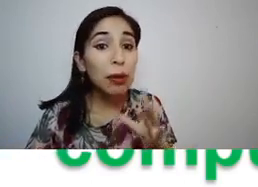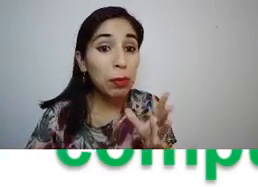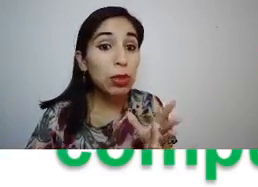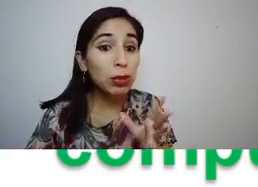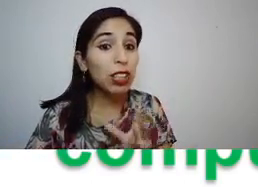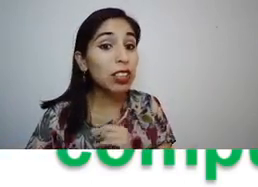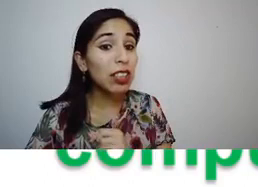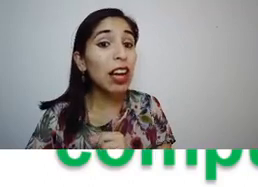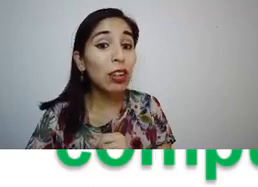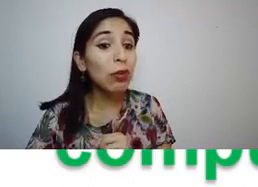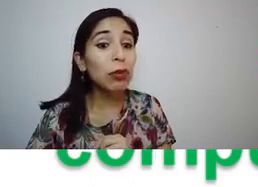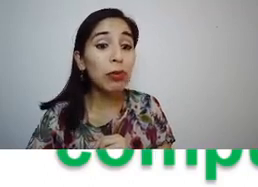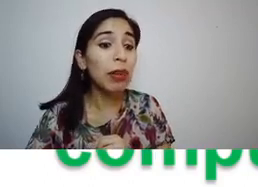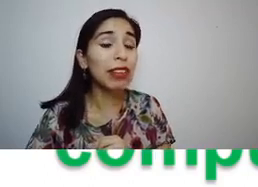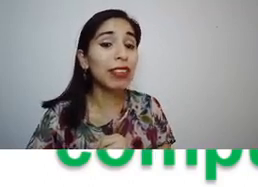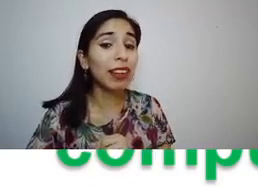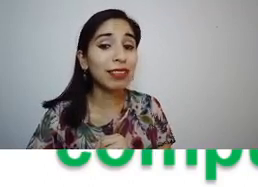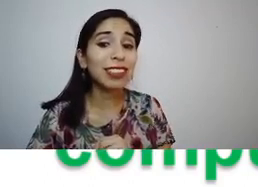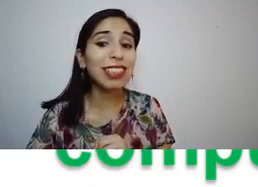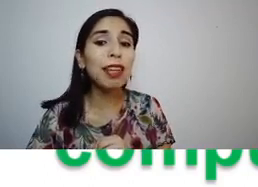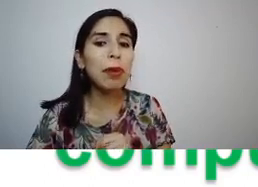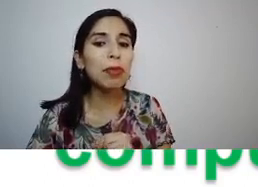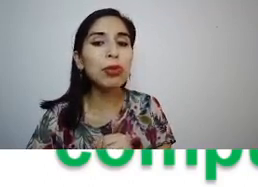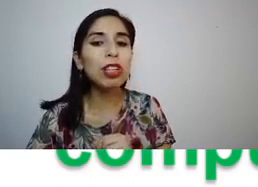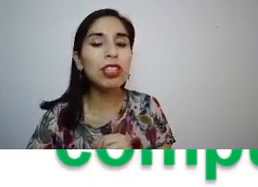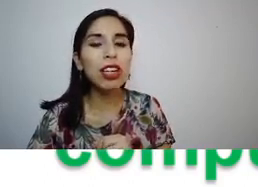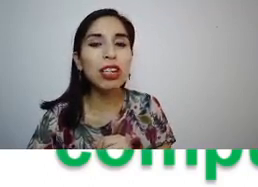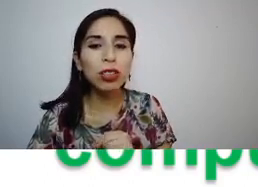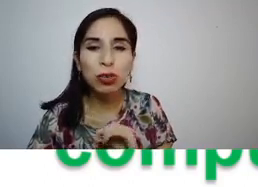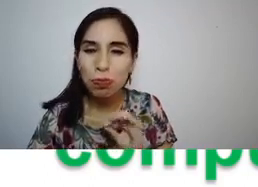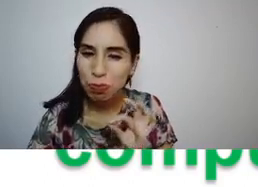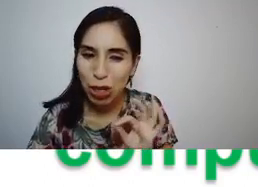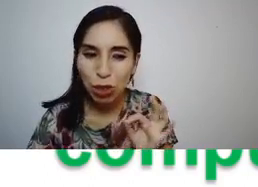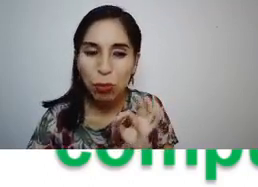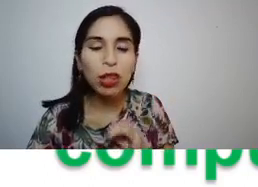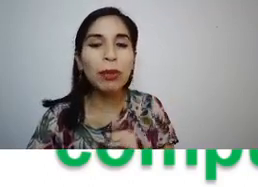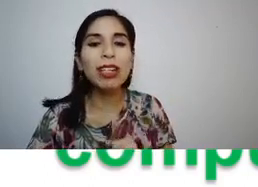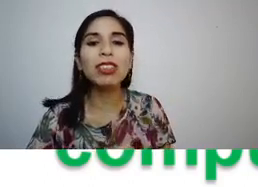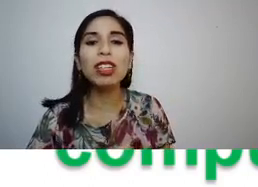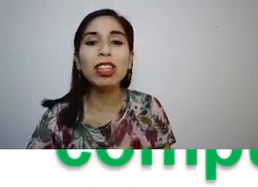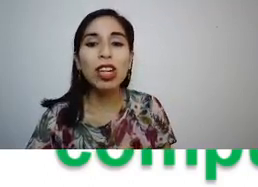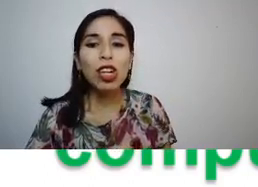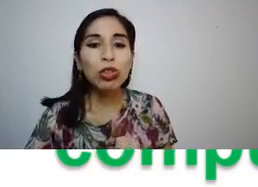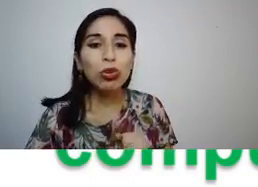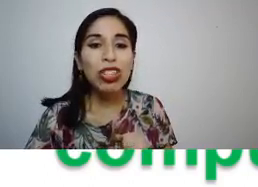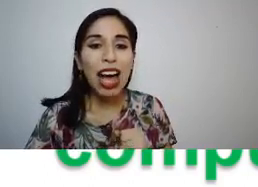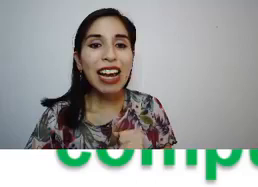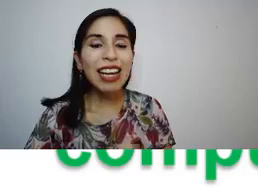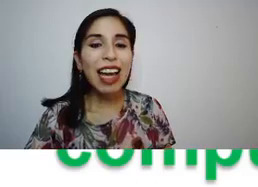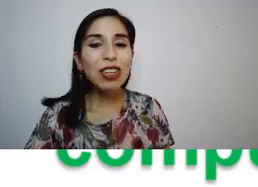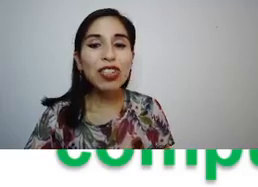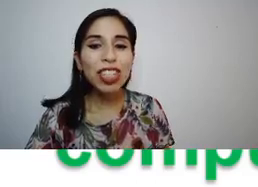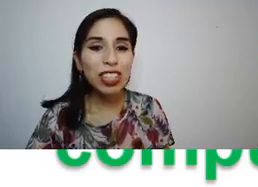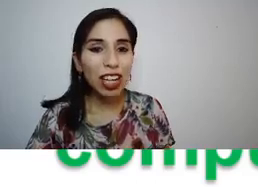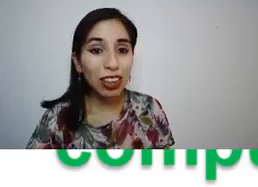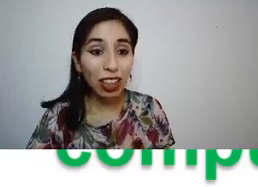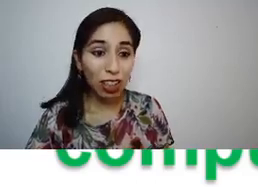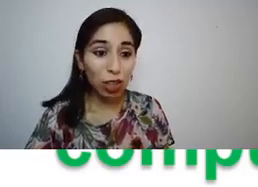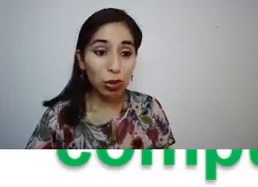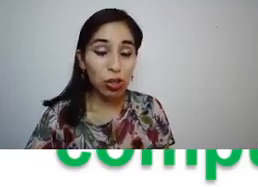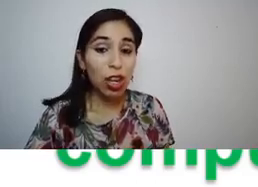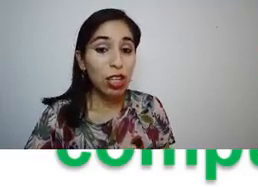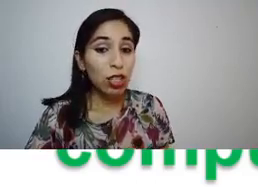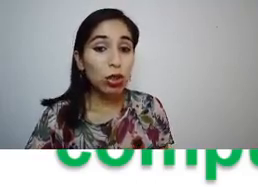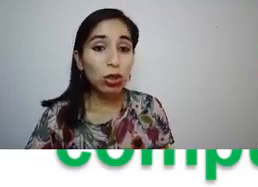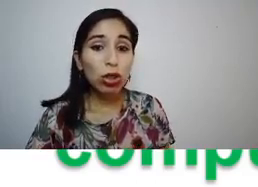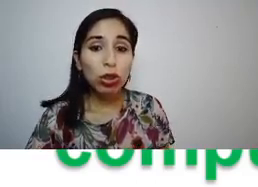que vamos a utilizar comúnmente si vamos a utilizar esto mayormente van a ser sus aliados estratégicos